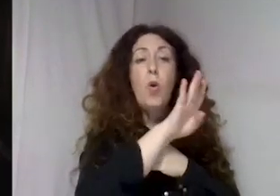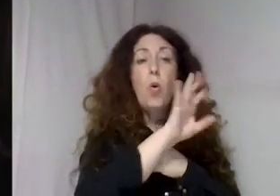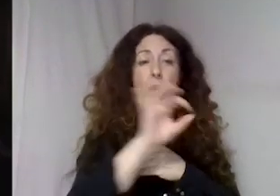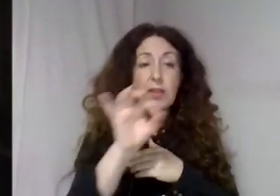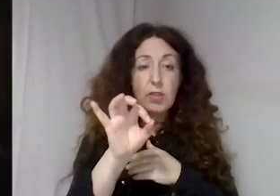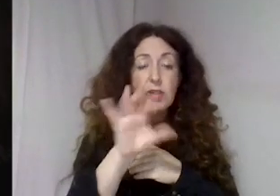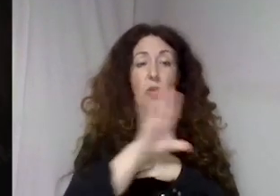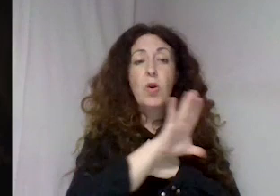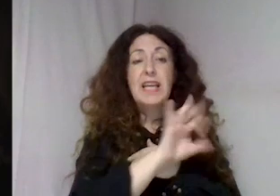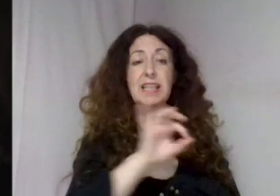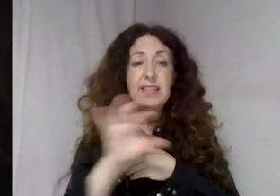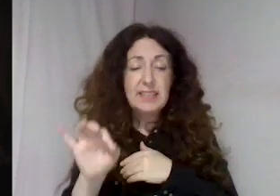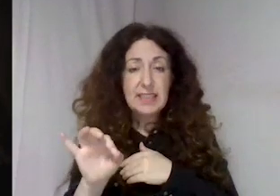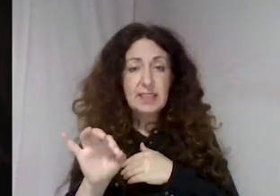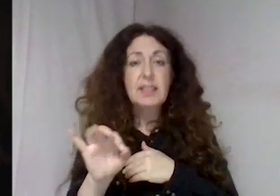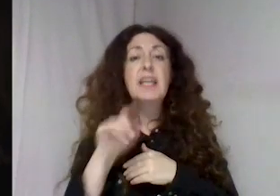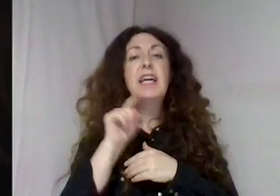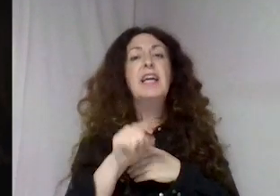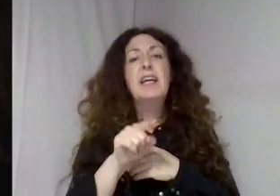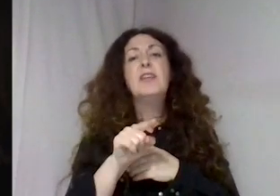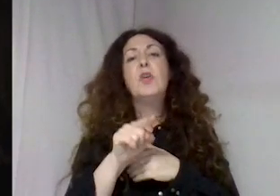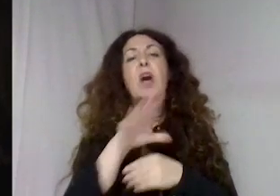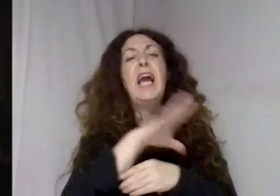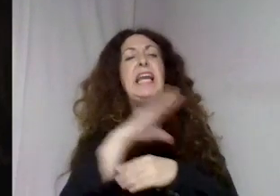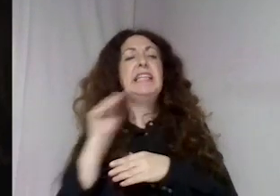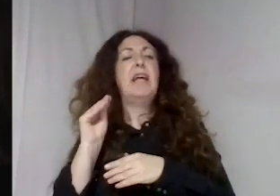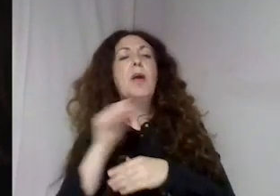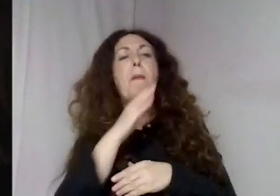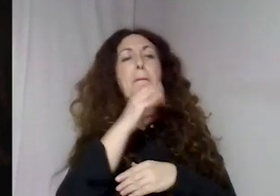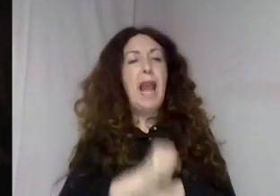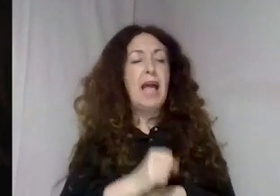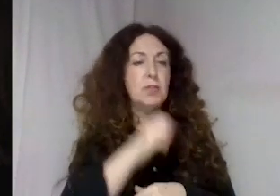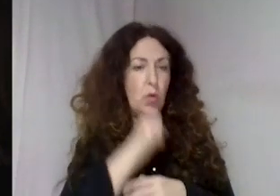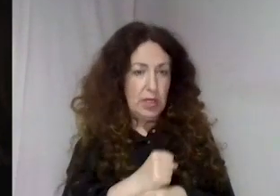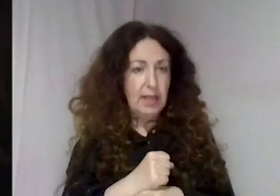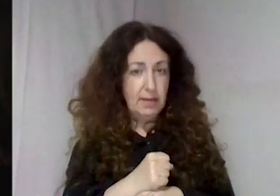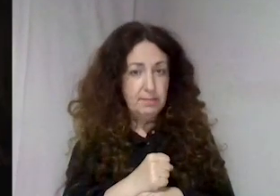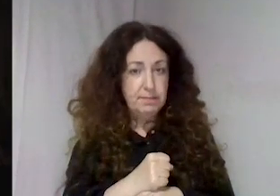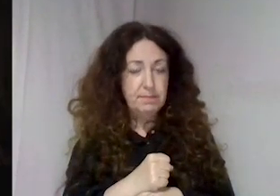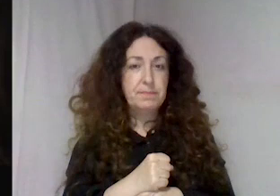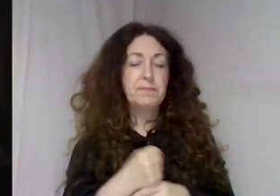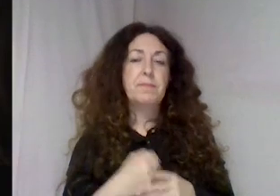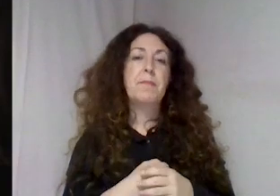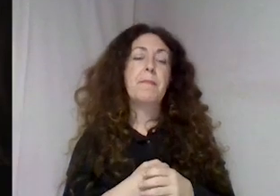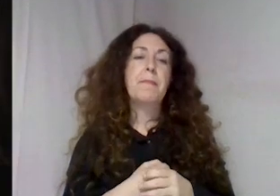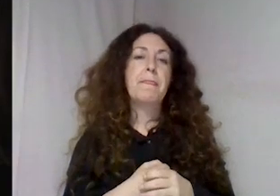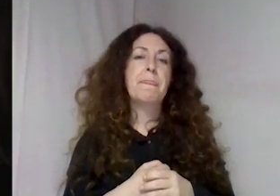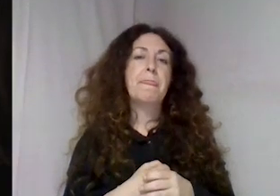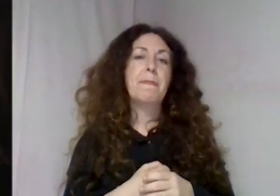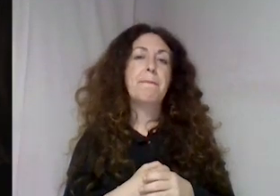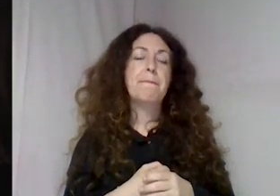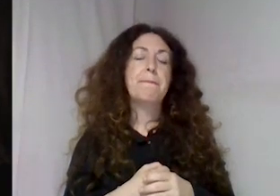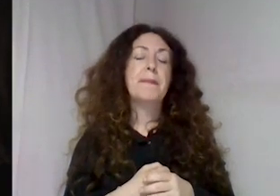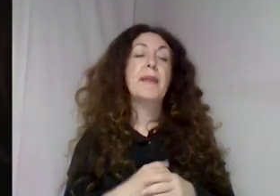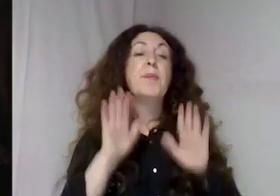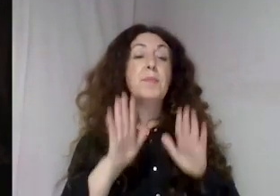desde la segunda mitad del siglo XV hasta esta época. Porque todo lo que llamamos el Renacimiento, el primer Renacimiento, 400-500,